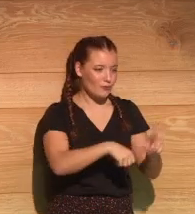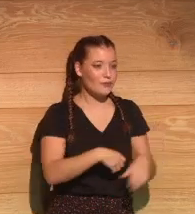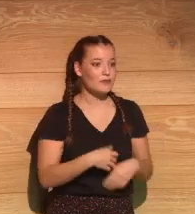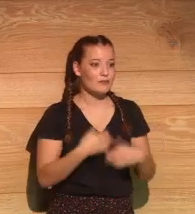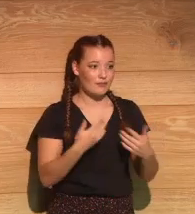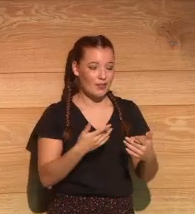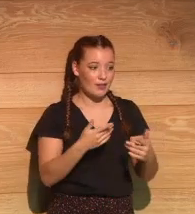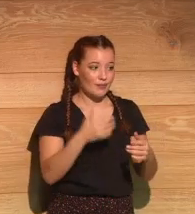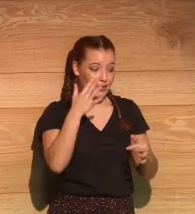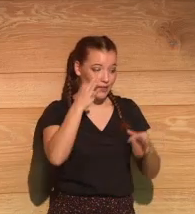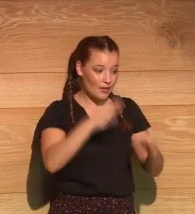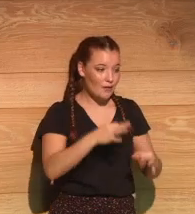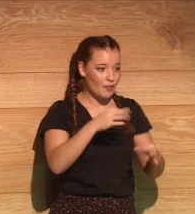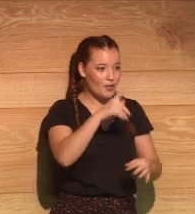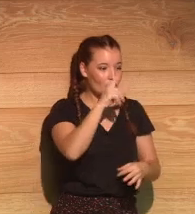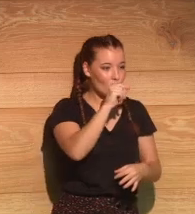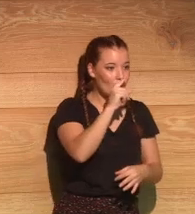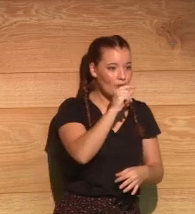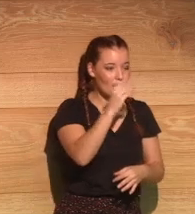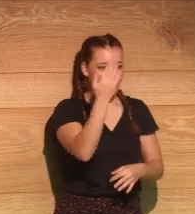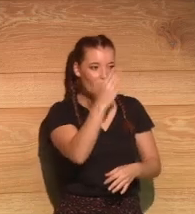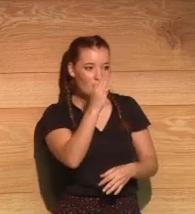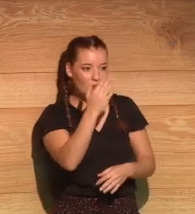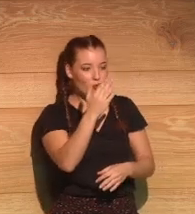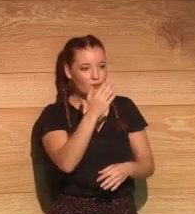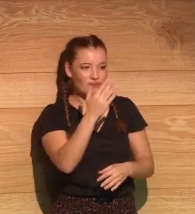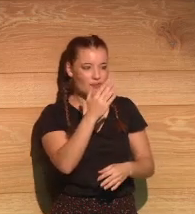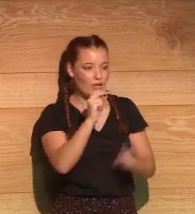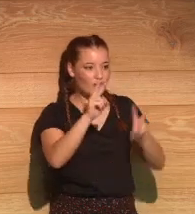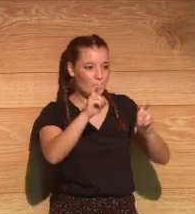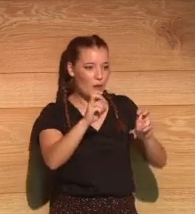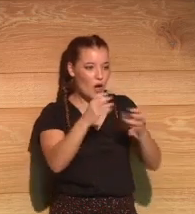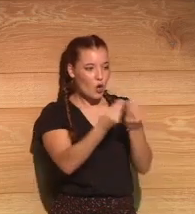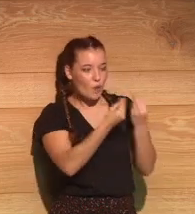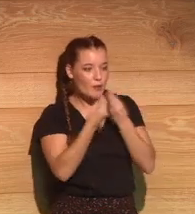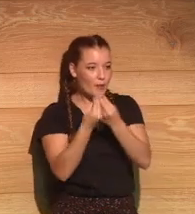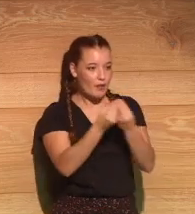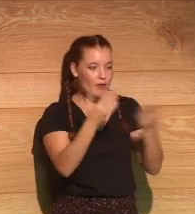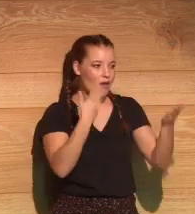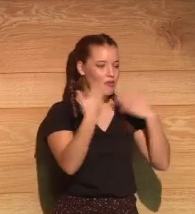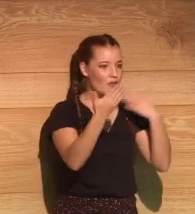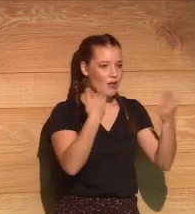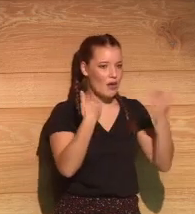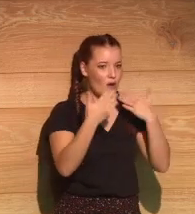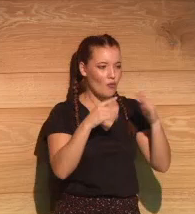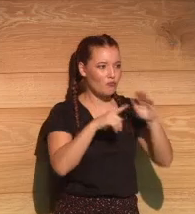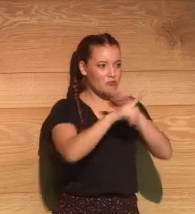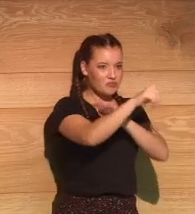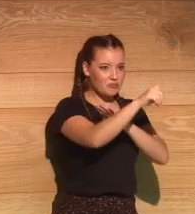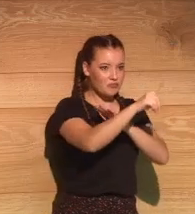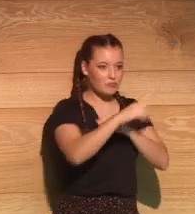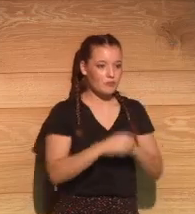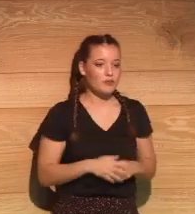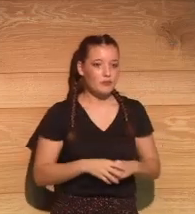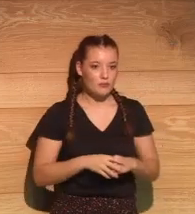justamente Facebook y Twitter degeneran a un nivel tremendo la idea de la convivencia, del diálogo, etcétera, ¿no? Es decir, bueno, Alberto Olmos tenía una